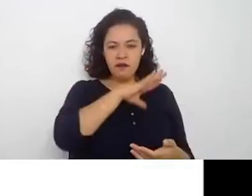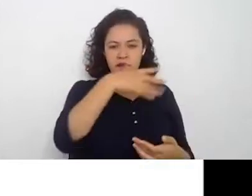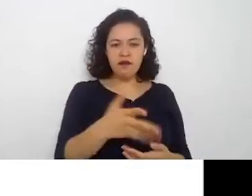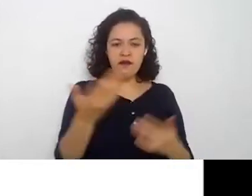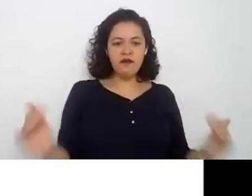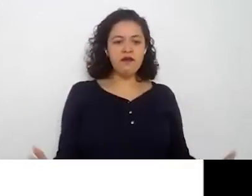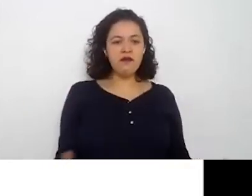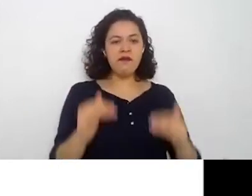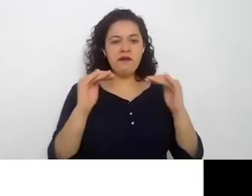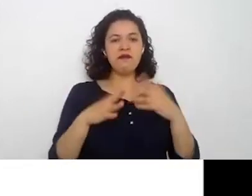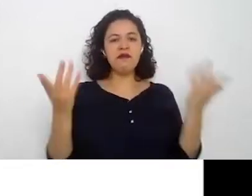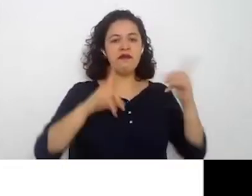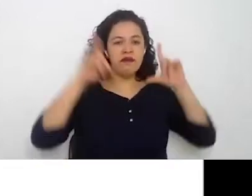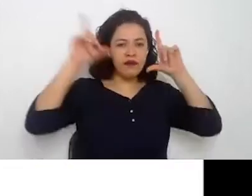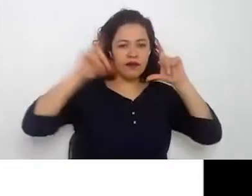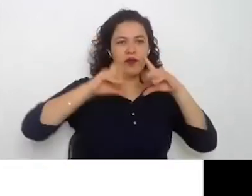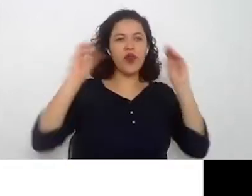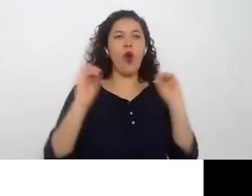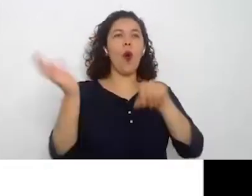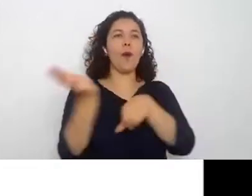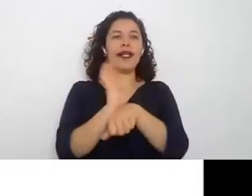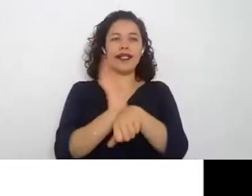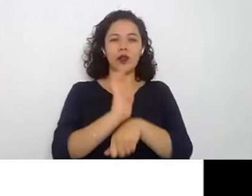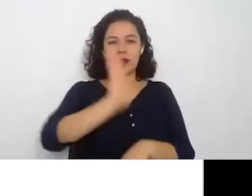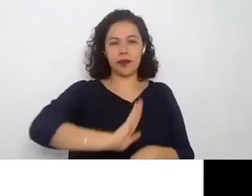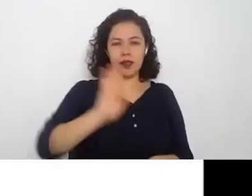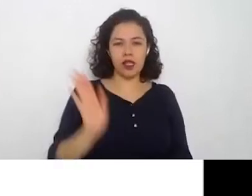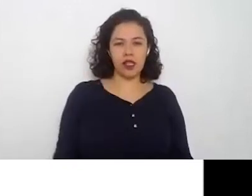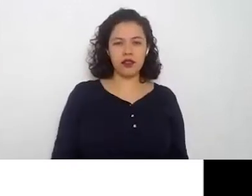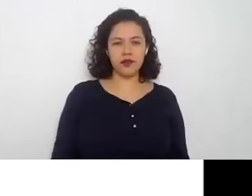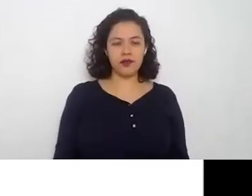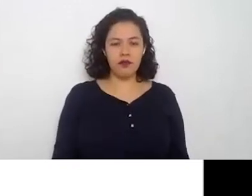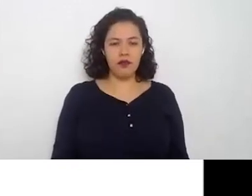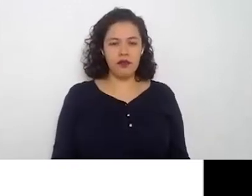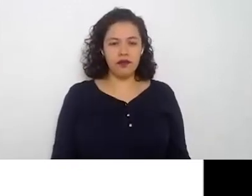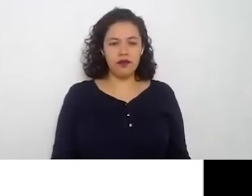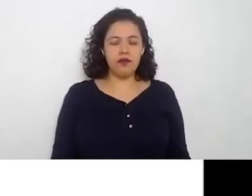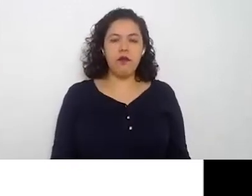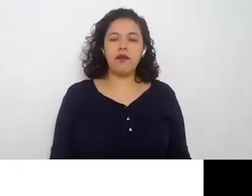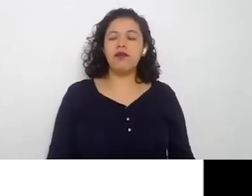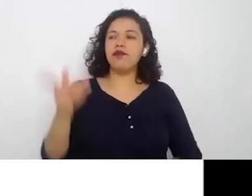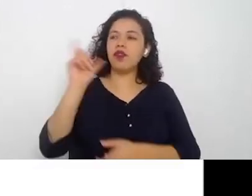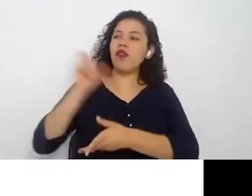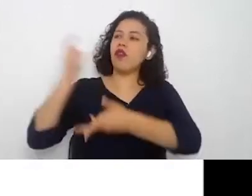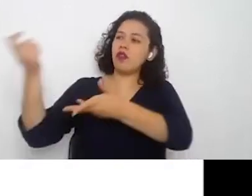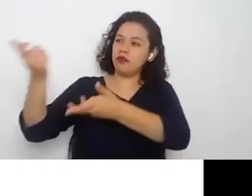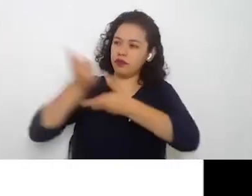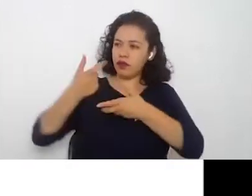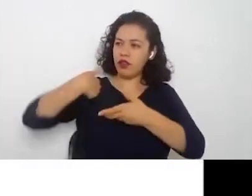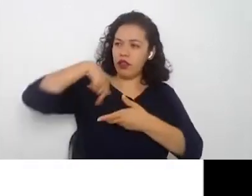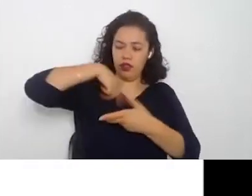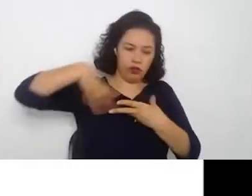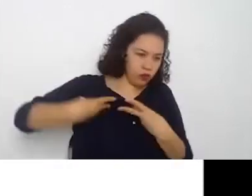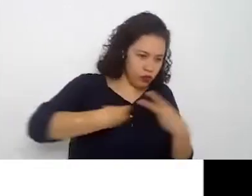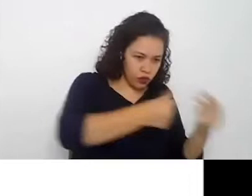una foto, una película más bien de dónde va cada ingreso, cada egreso, ¿sí? Entonces, yo les